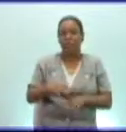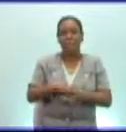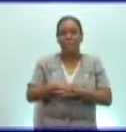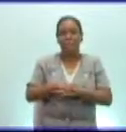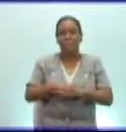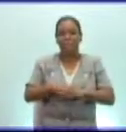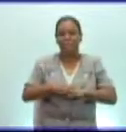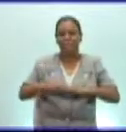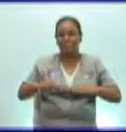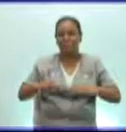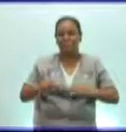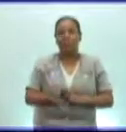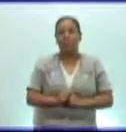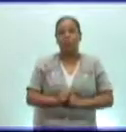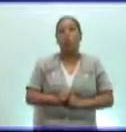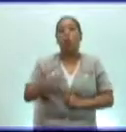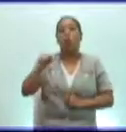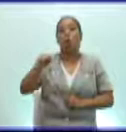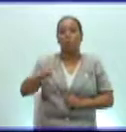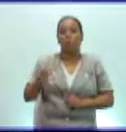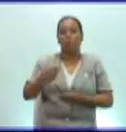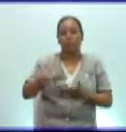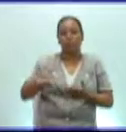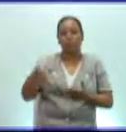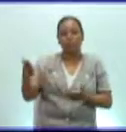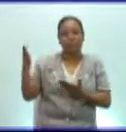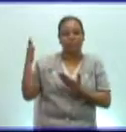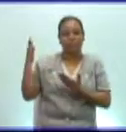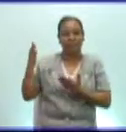notar también esta otra conclusión.